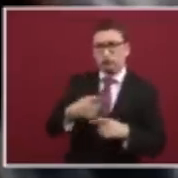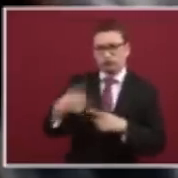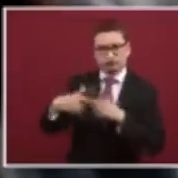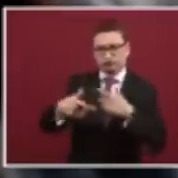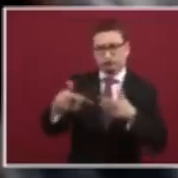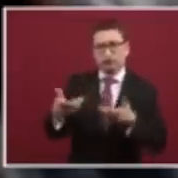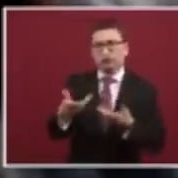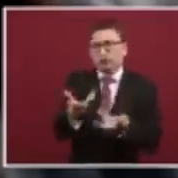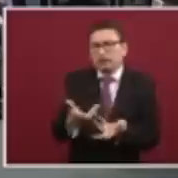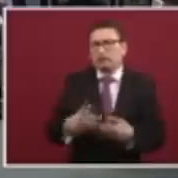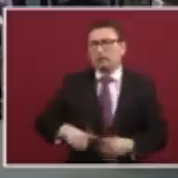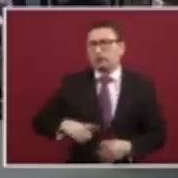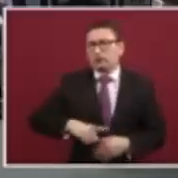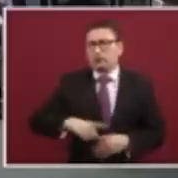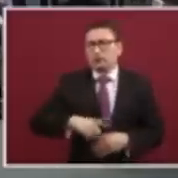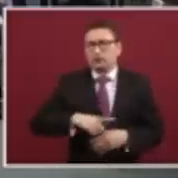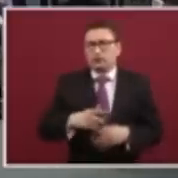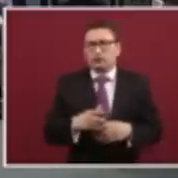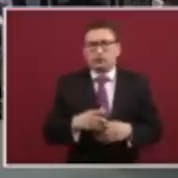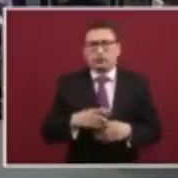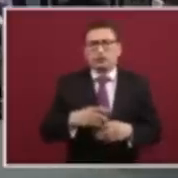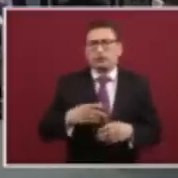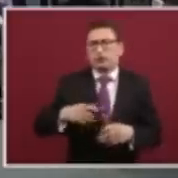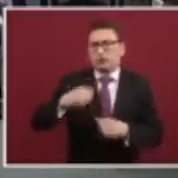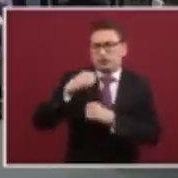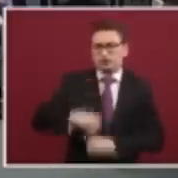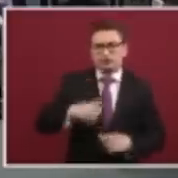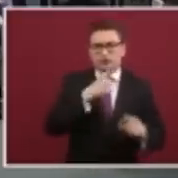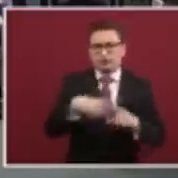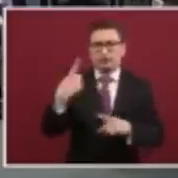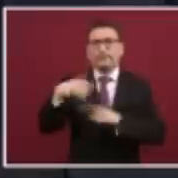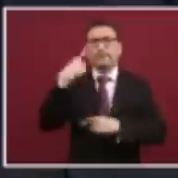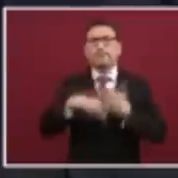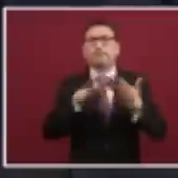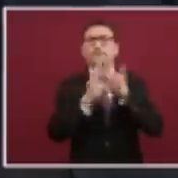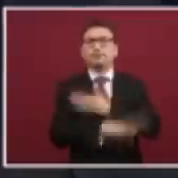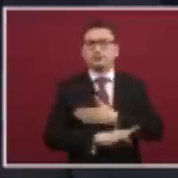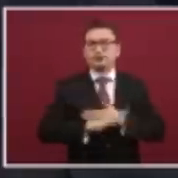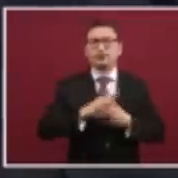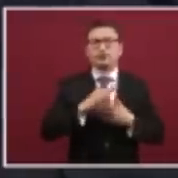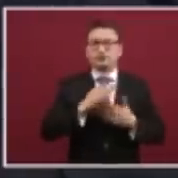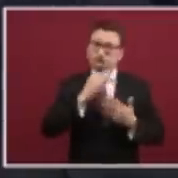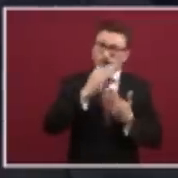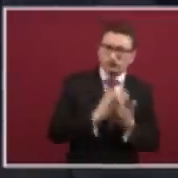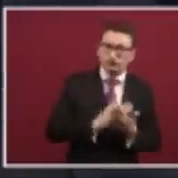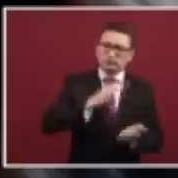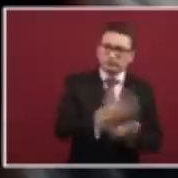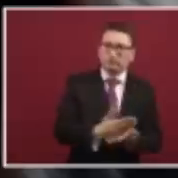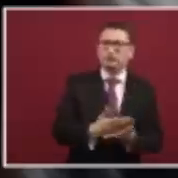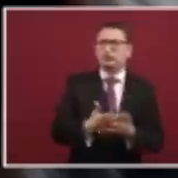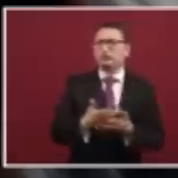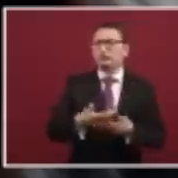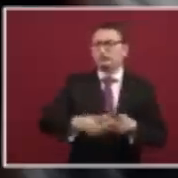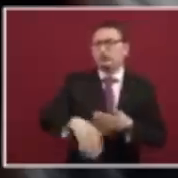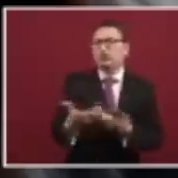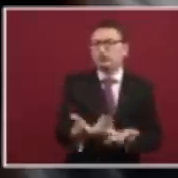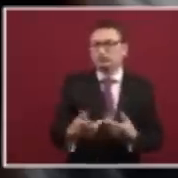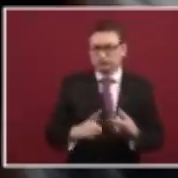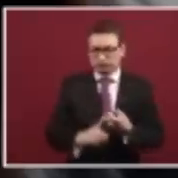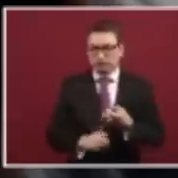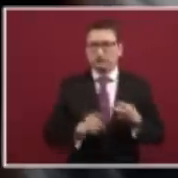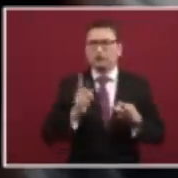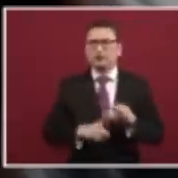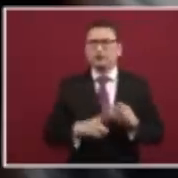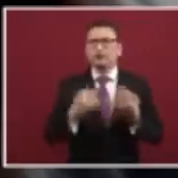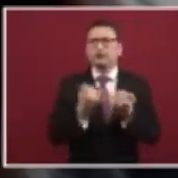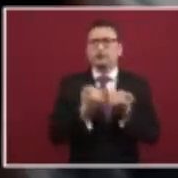haciendo por parte del gobierno de las distintas autoridades para evitar esto, para frenar esto? ¿Cuál es la estrategia? Y si derivado de